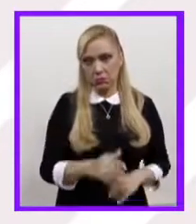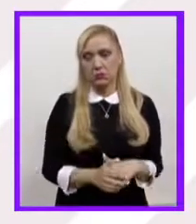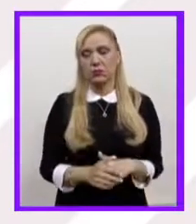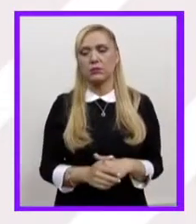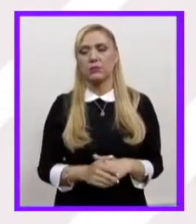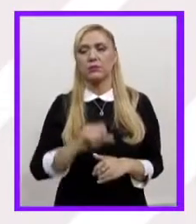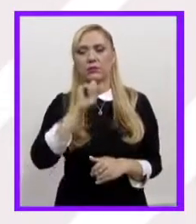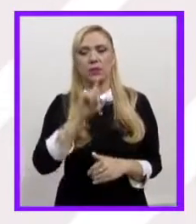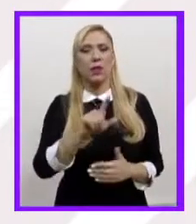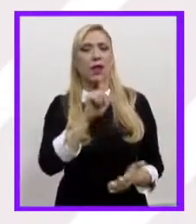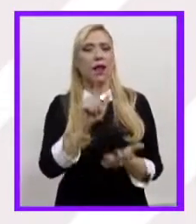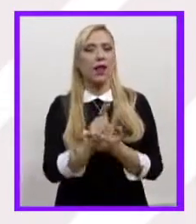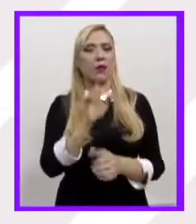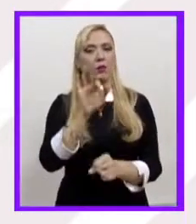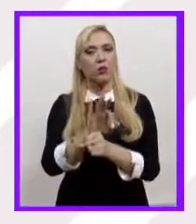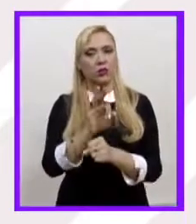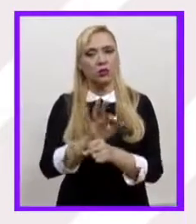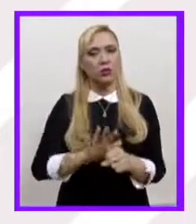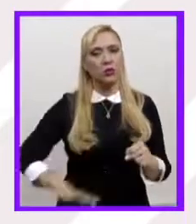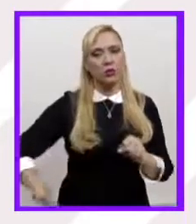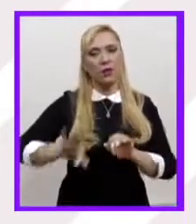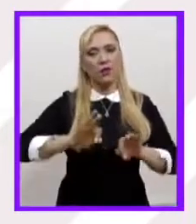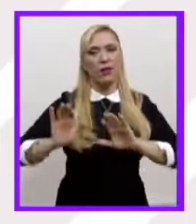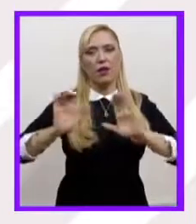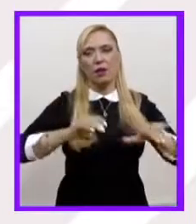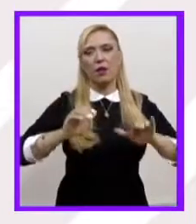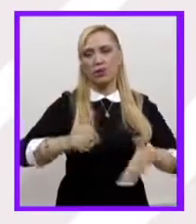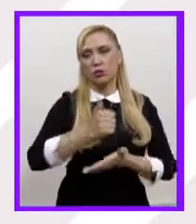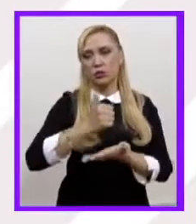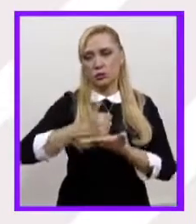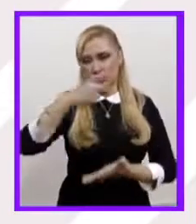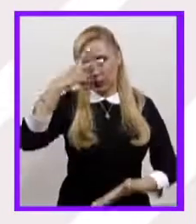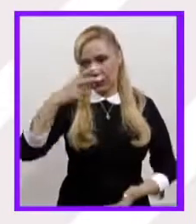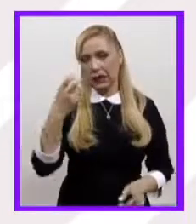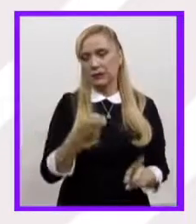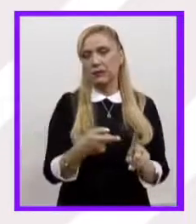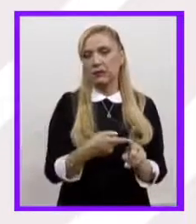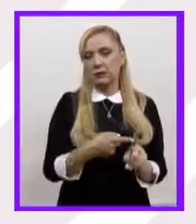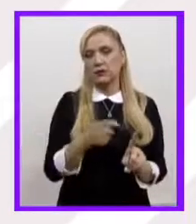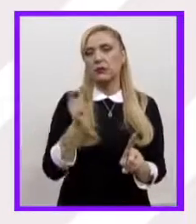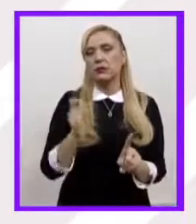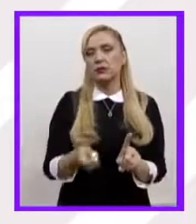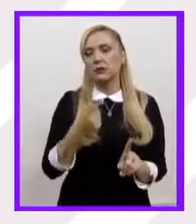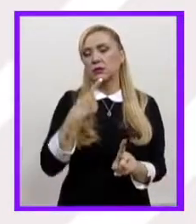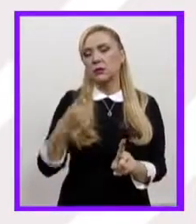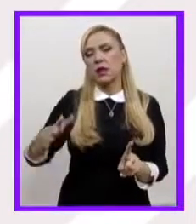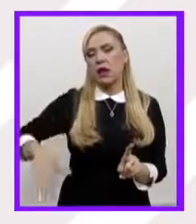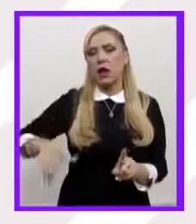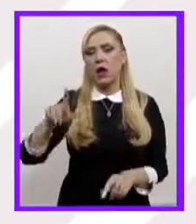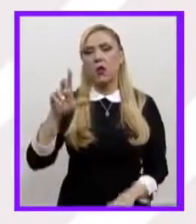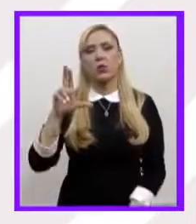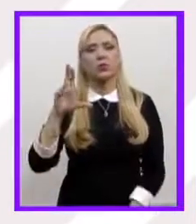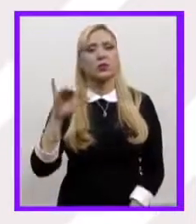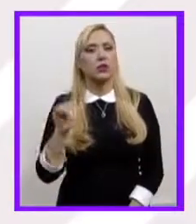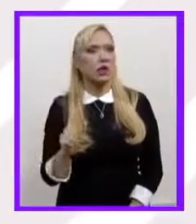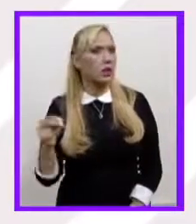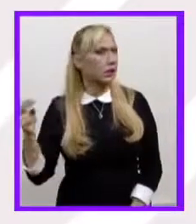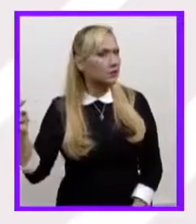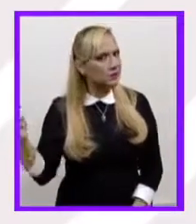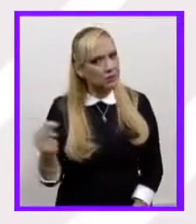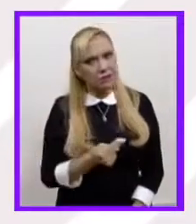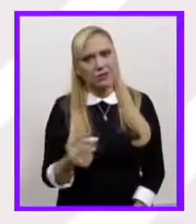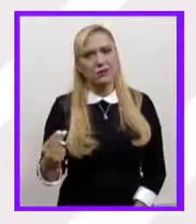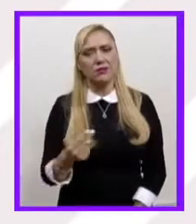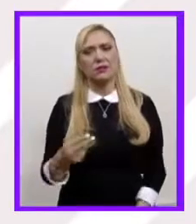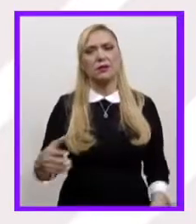Ley de Protección y Fomento al Empleo de la Ciudad de México. Bajo esta perspectiva clara que mencionó Lucía, es necesario no